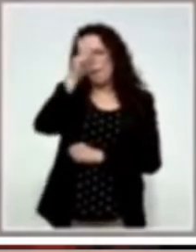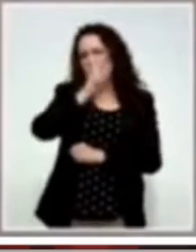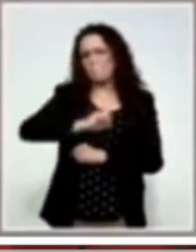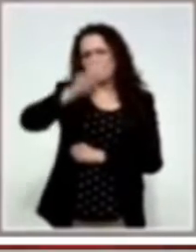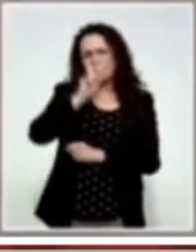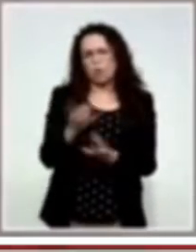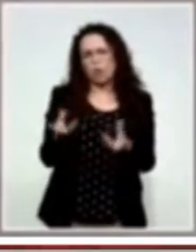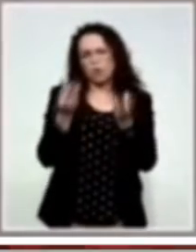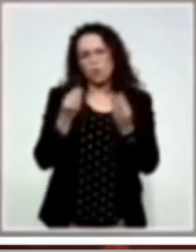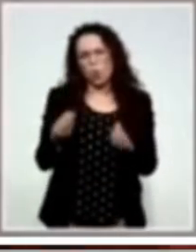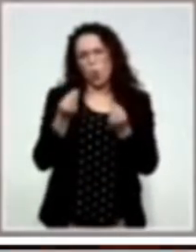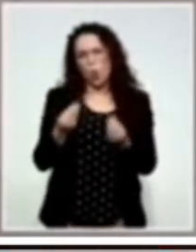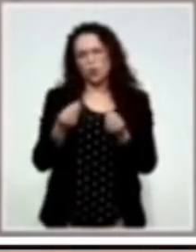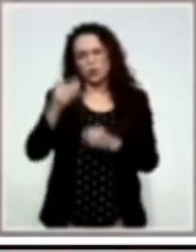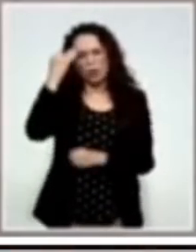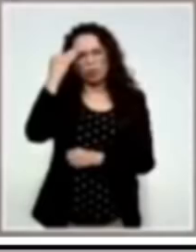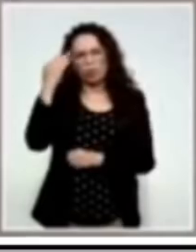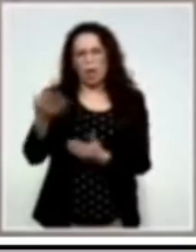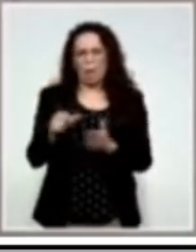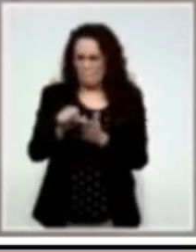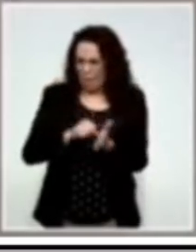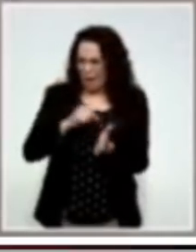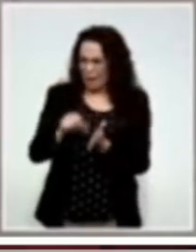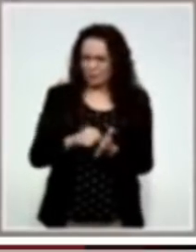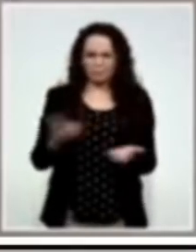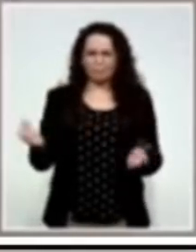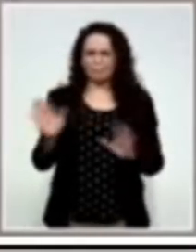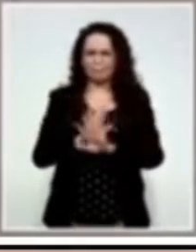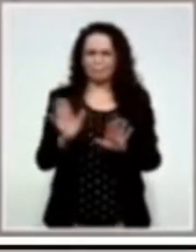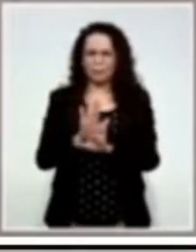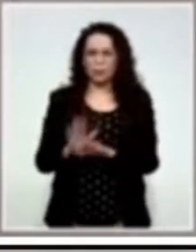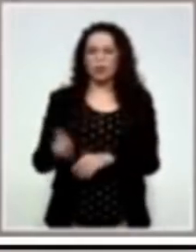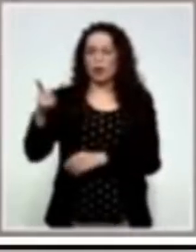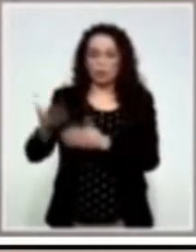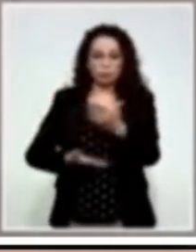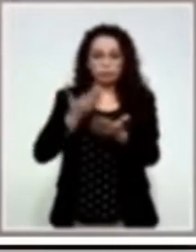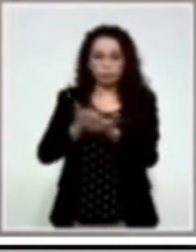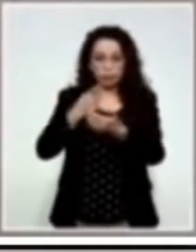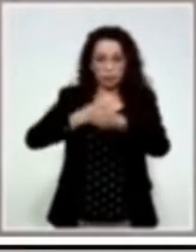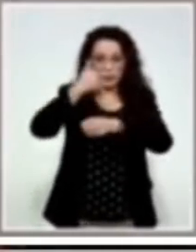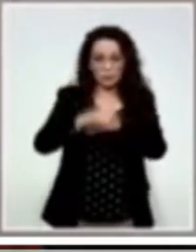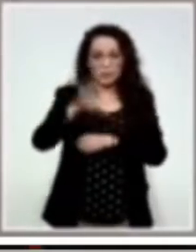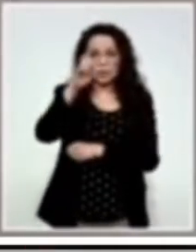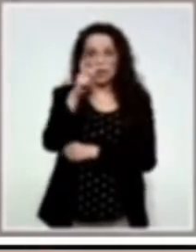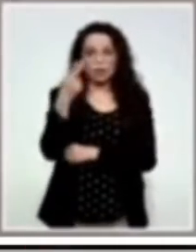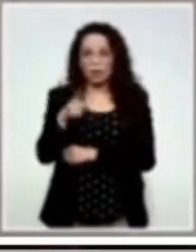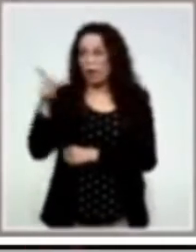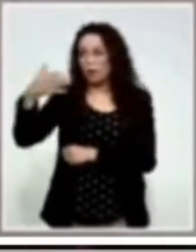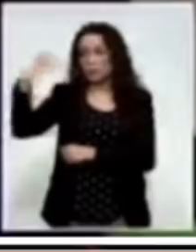Mentir meses y meses y meses. No, señores, el proyecto se presentó el 30 de noviembre y el ministro Franco se fue el 2 de